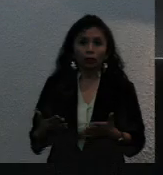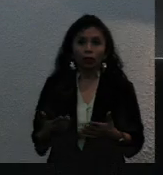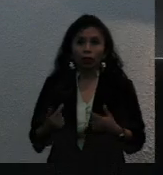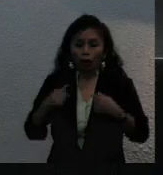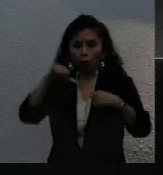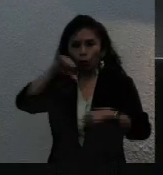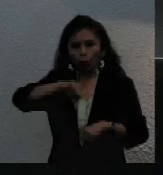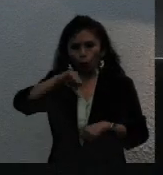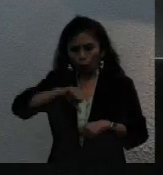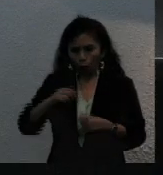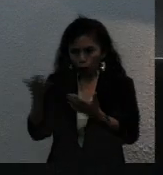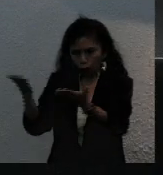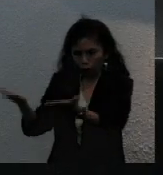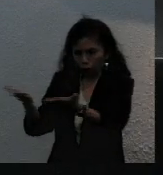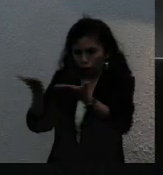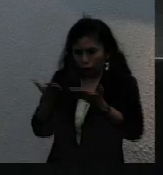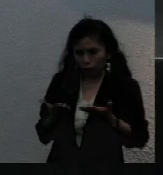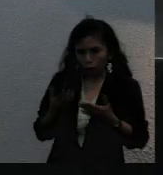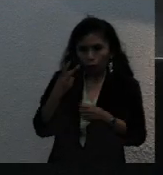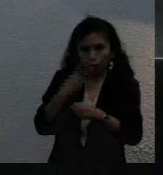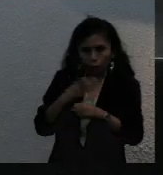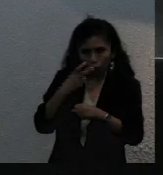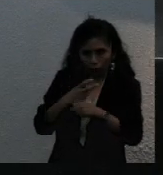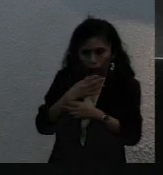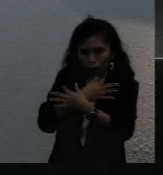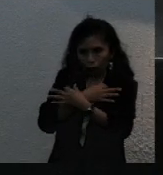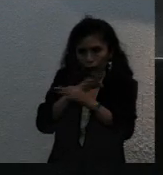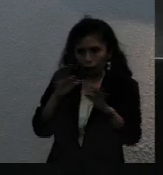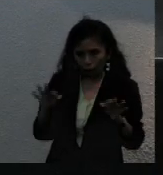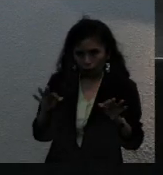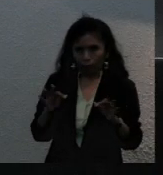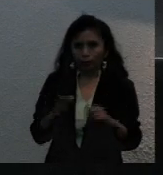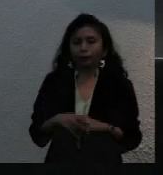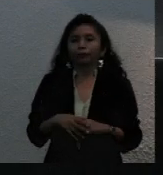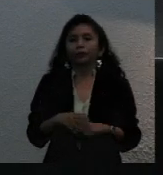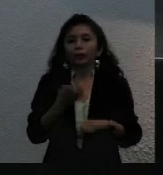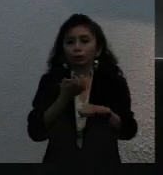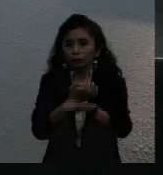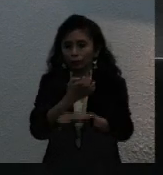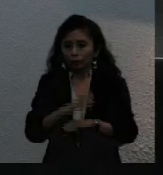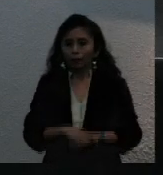corresponde hoy recibir el informe sobre el estado que guarda la administración pública estatal,